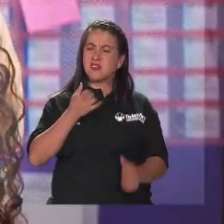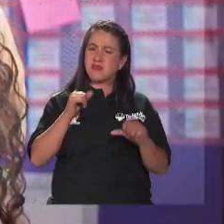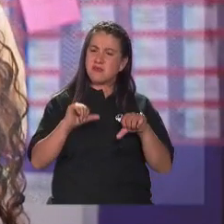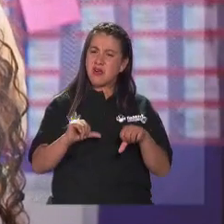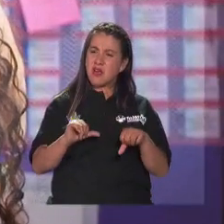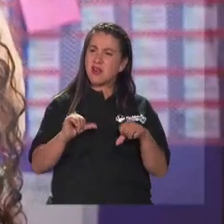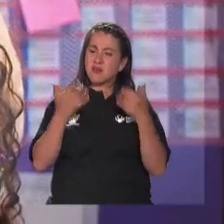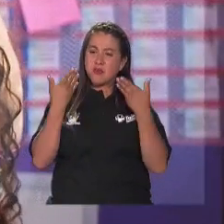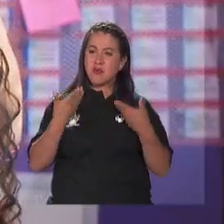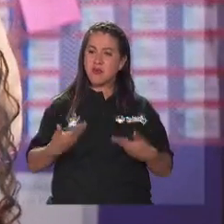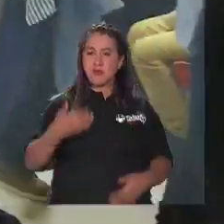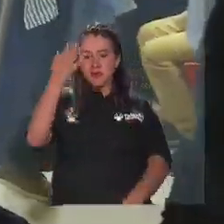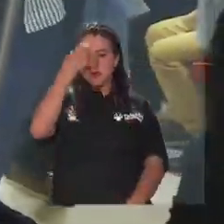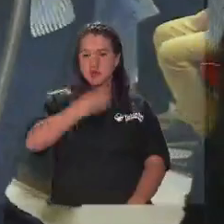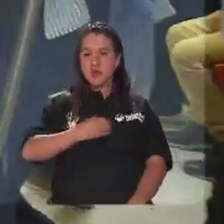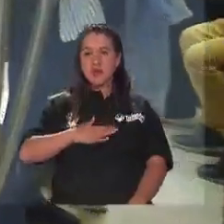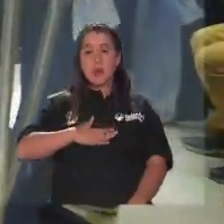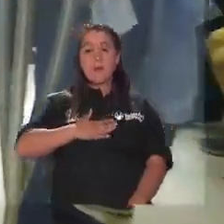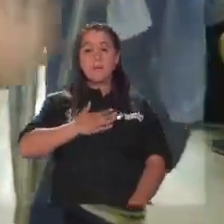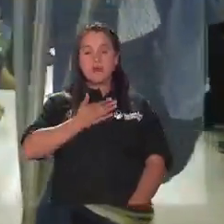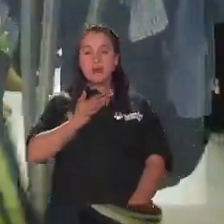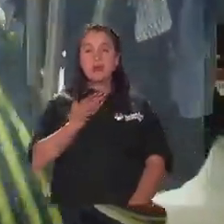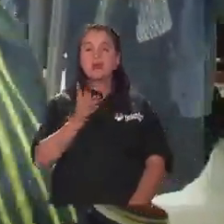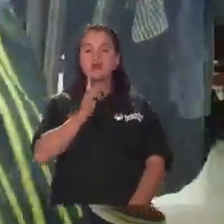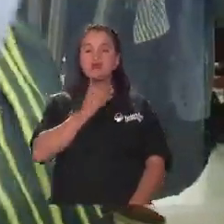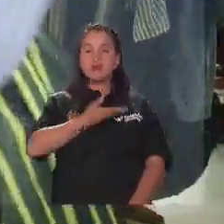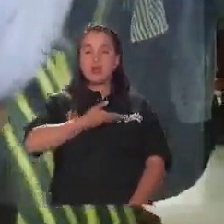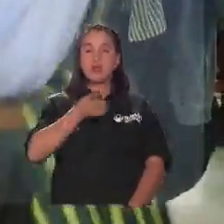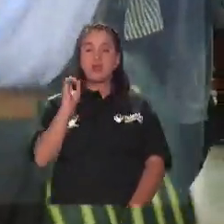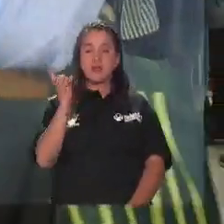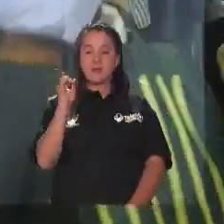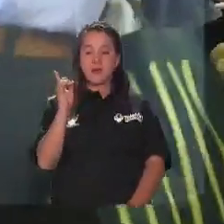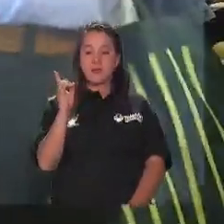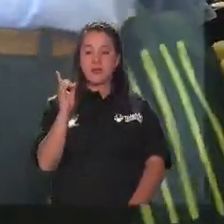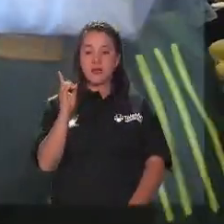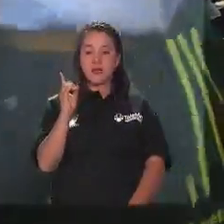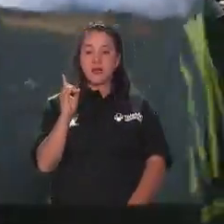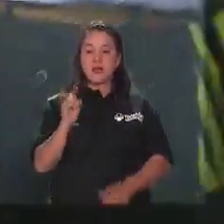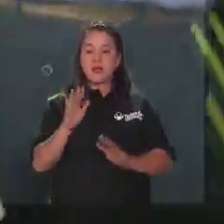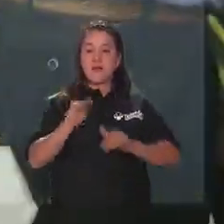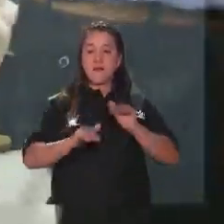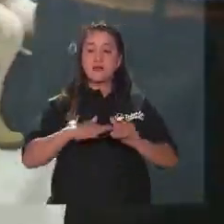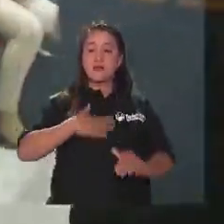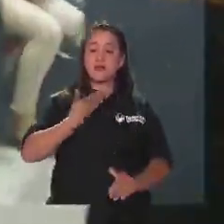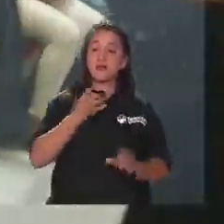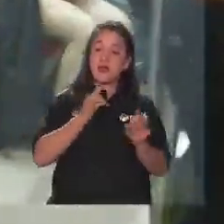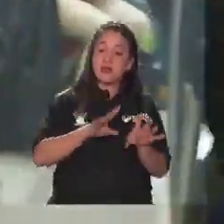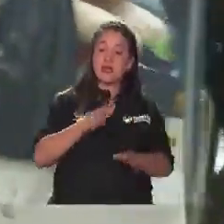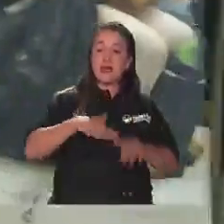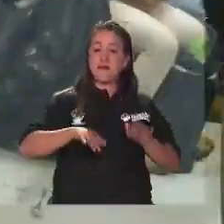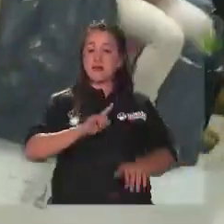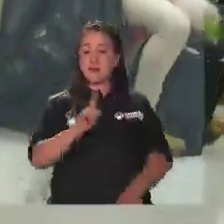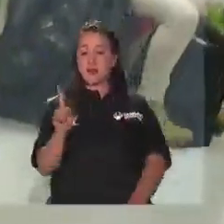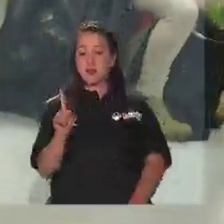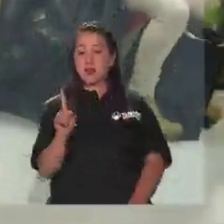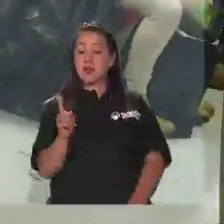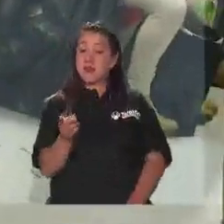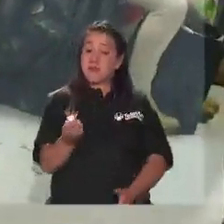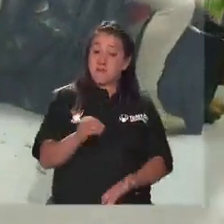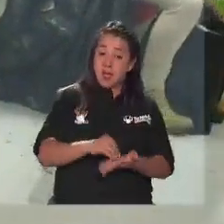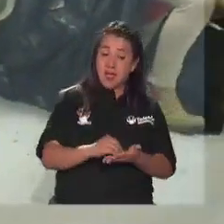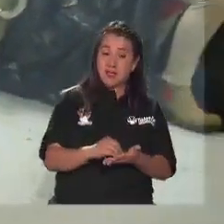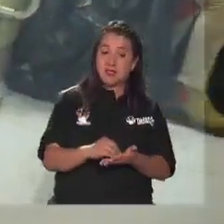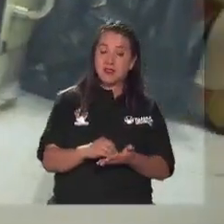persona. Me sentí una persona con discapacidad y rara vez me siento así. Después, sumándole otros factores que